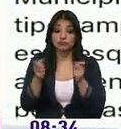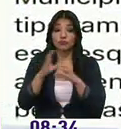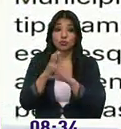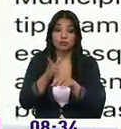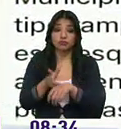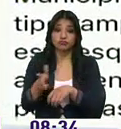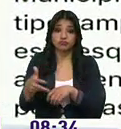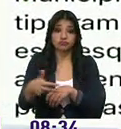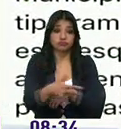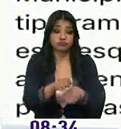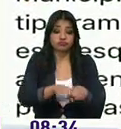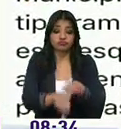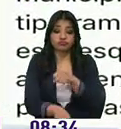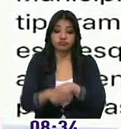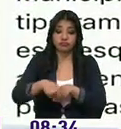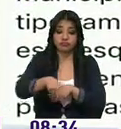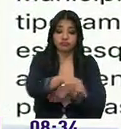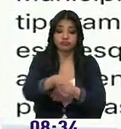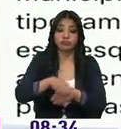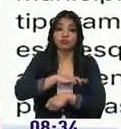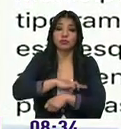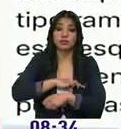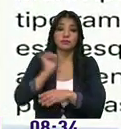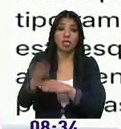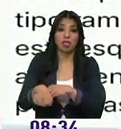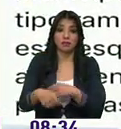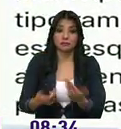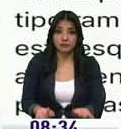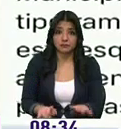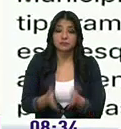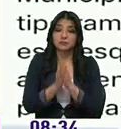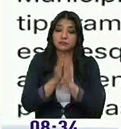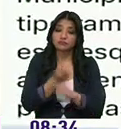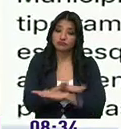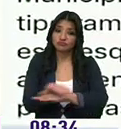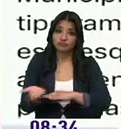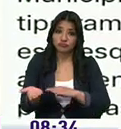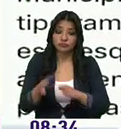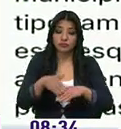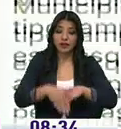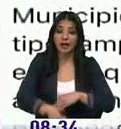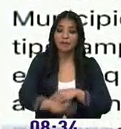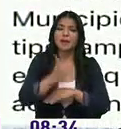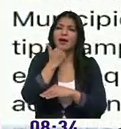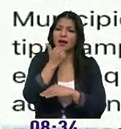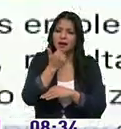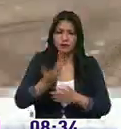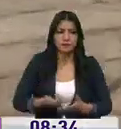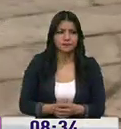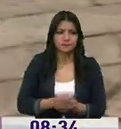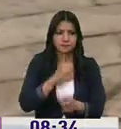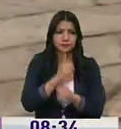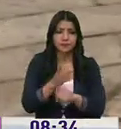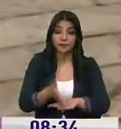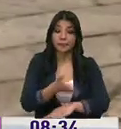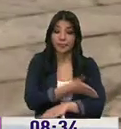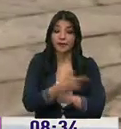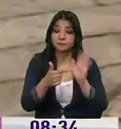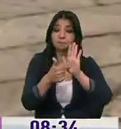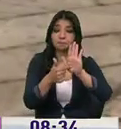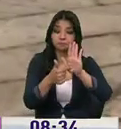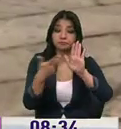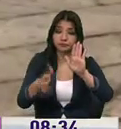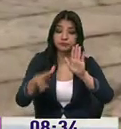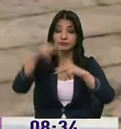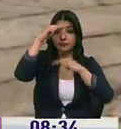Van años destruyéndose y el municipio parece que le vale. Eso sugiero que se haga una rampa explanada. Totalmente de acuerdo. Ya lo visibilizamos